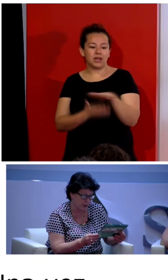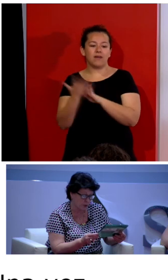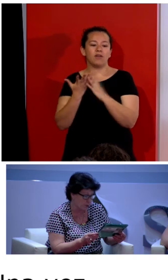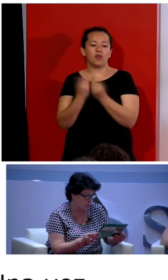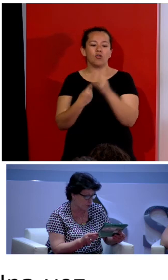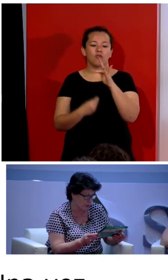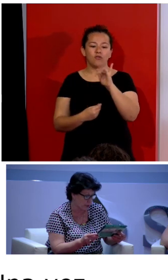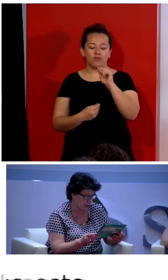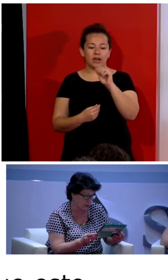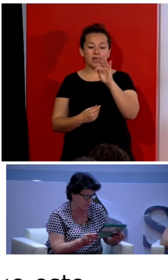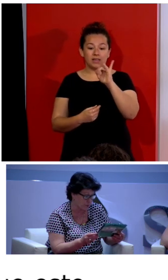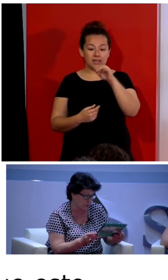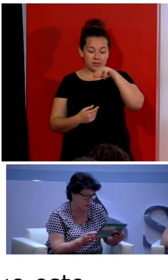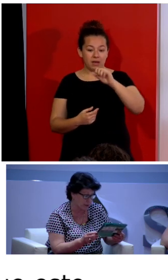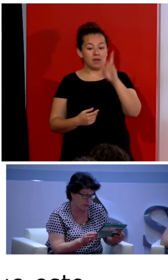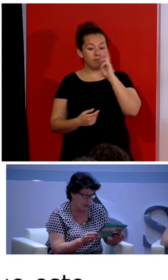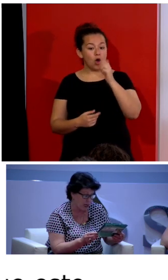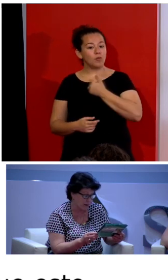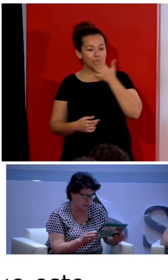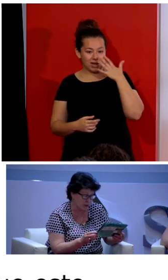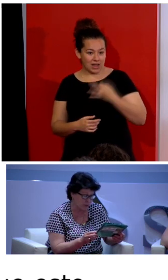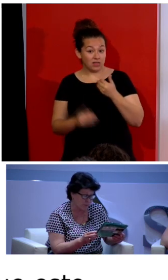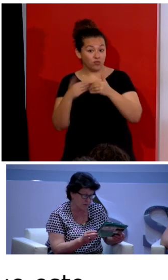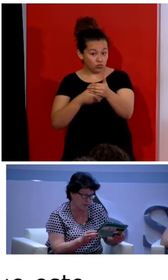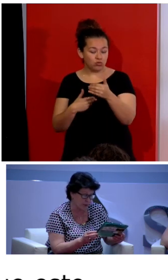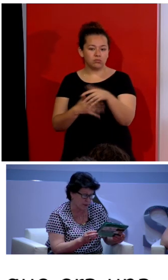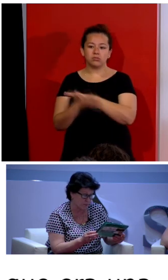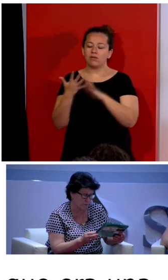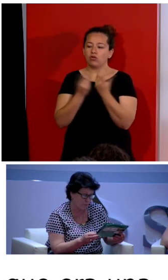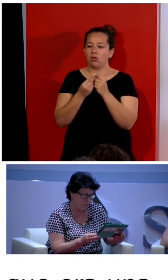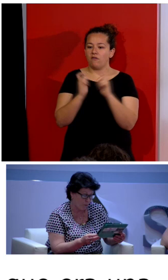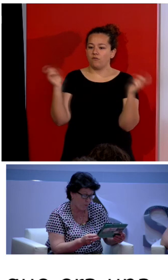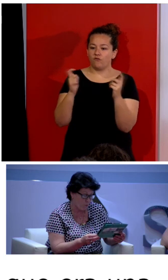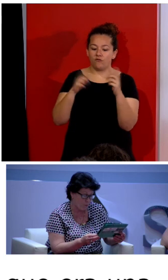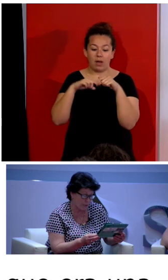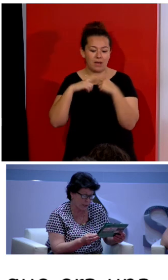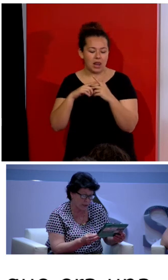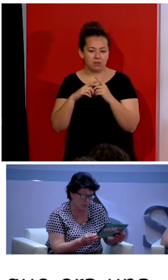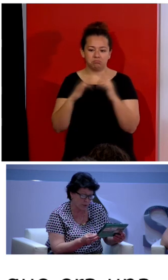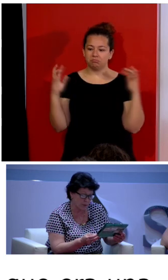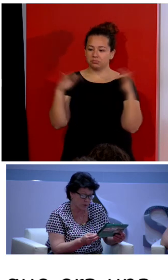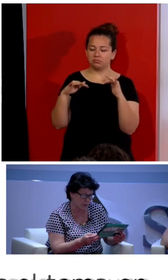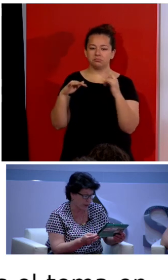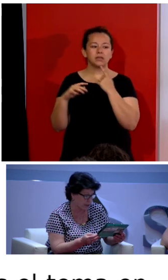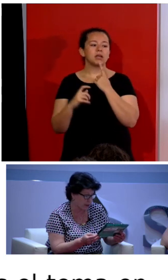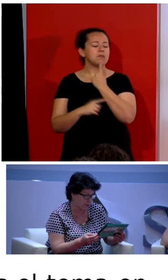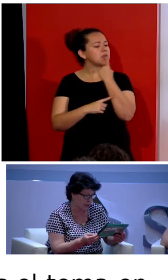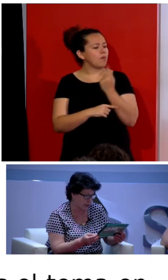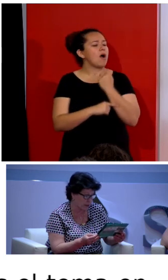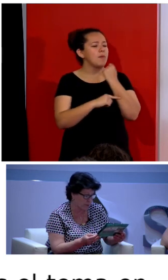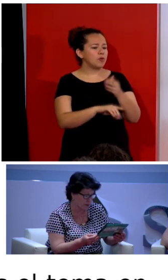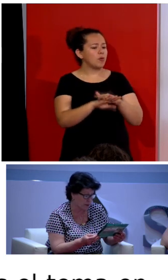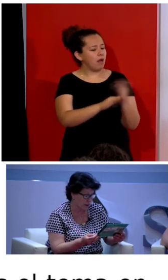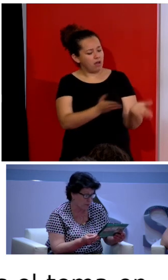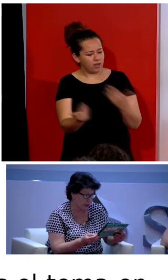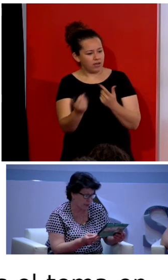ver que era una oportunidad real de futuro, hablamos el tema en familia y le dimos nuestro apoyo para que se animara a